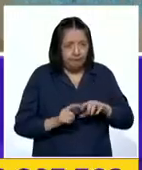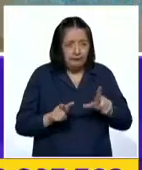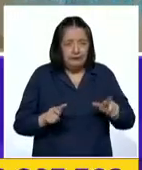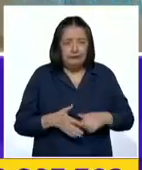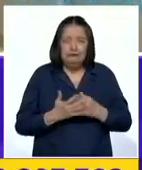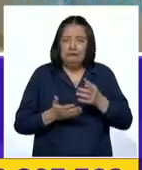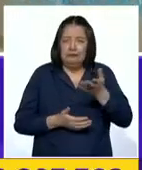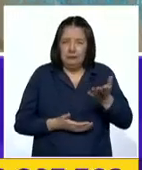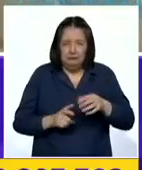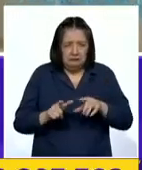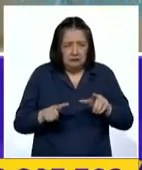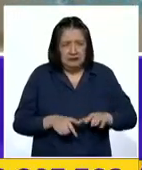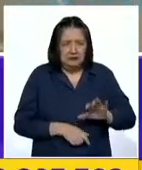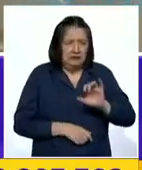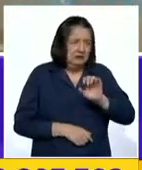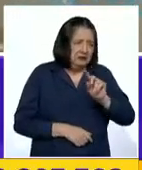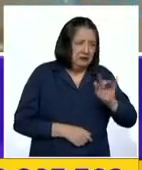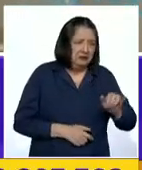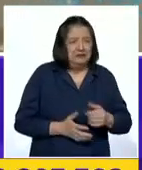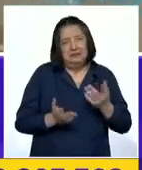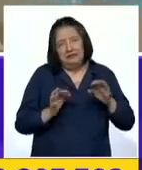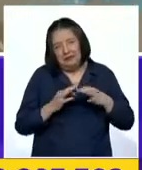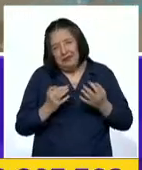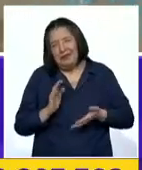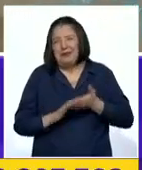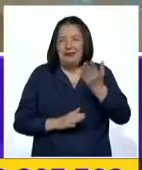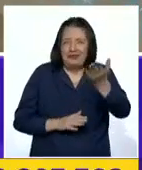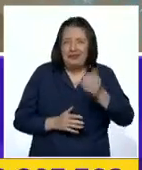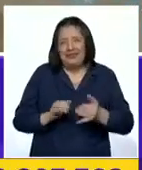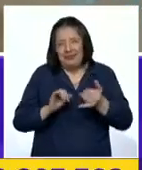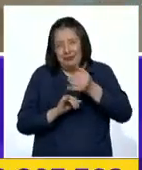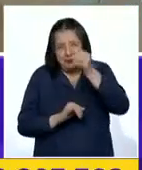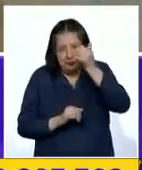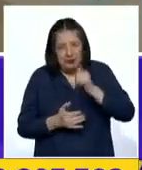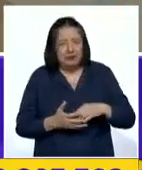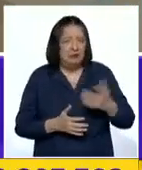Cineguía, un lugar donde de repente usted con su familia dice, voy a pasar el fin de semana, voy a pasar un domingo.